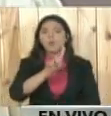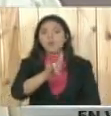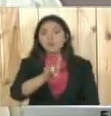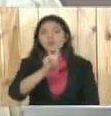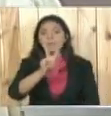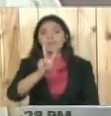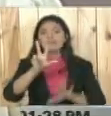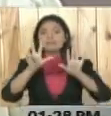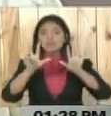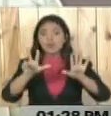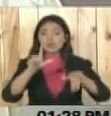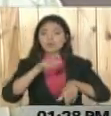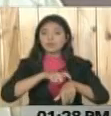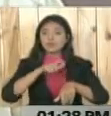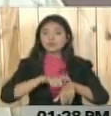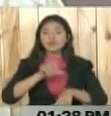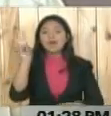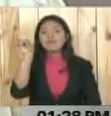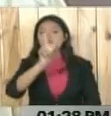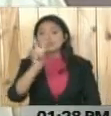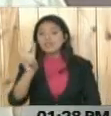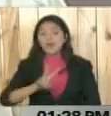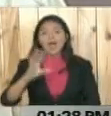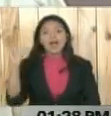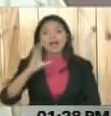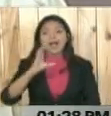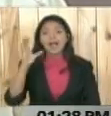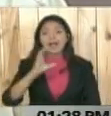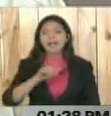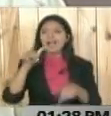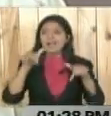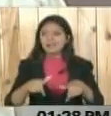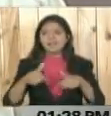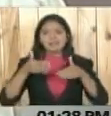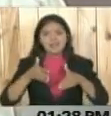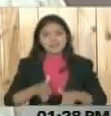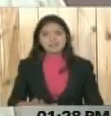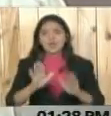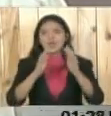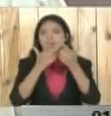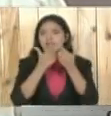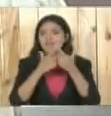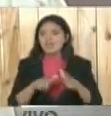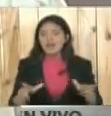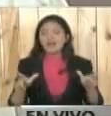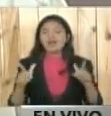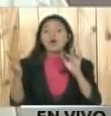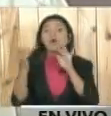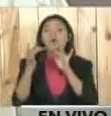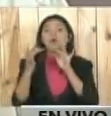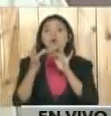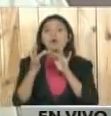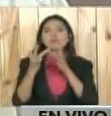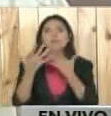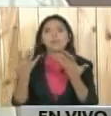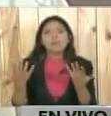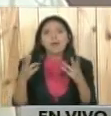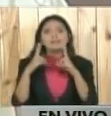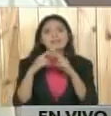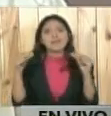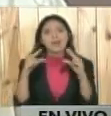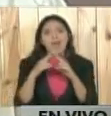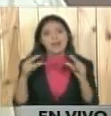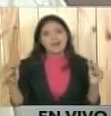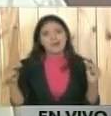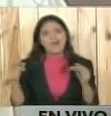de Venezuela. Caracas, la cuna de los libertadores, se comunica con Managua, Nicaragua, la